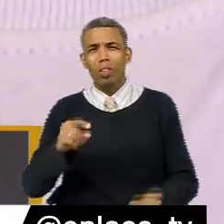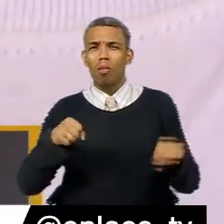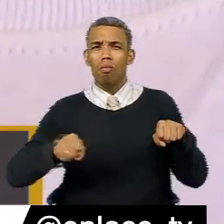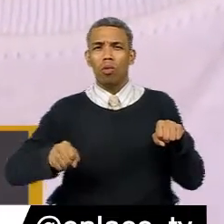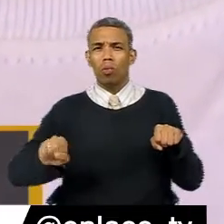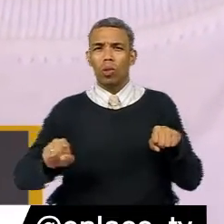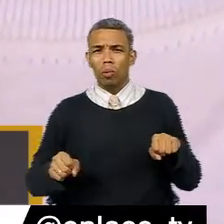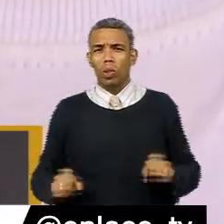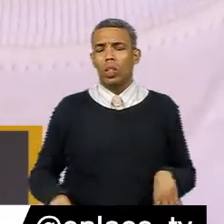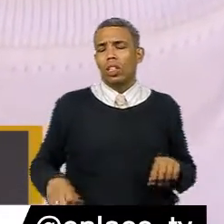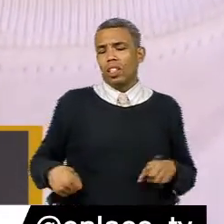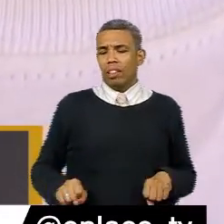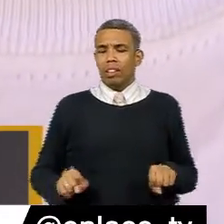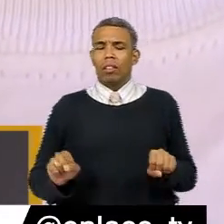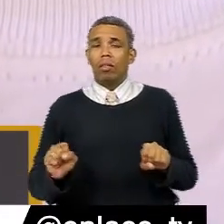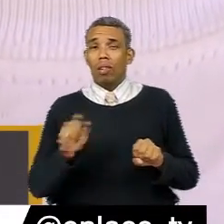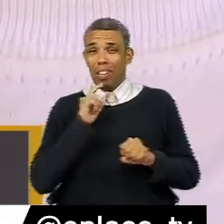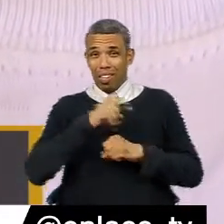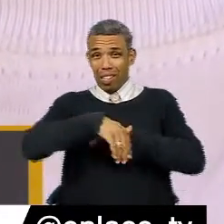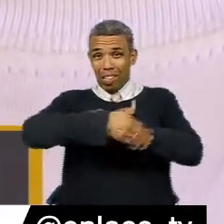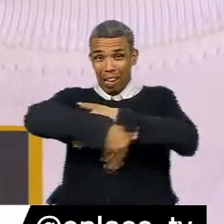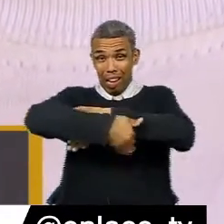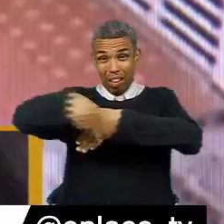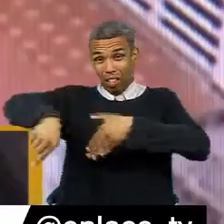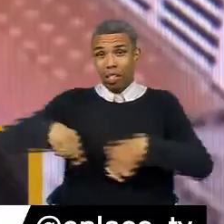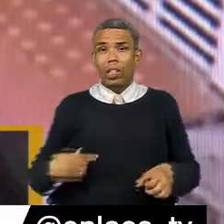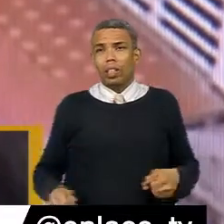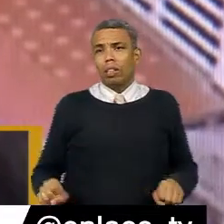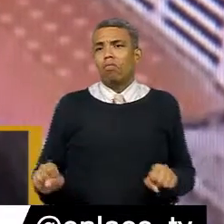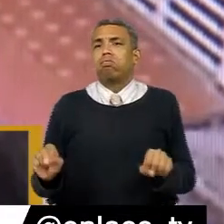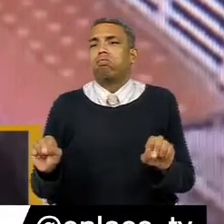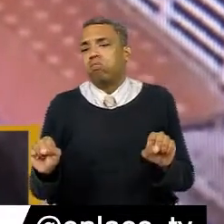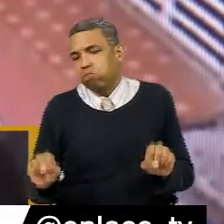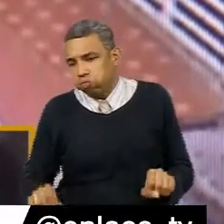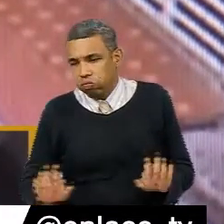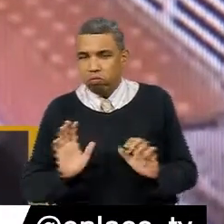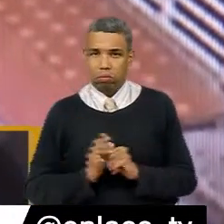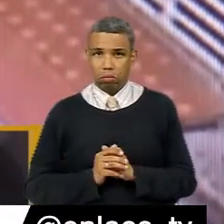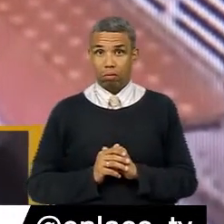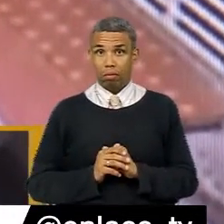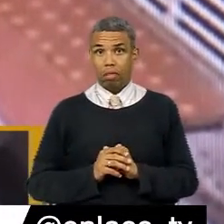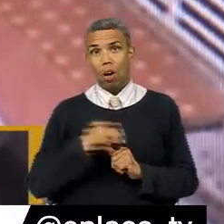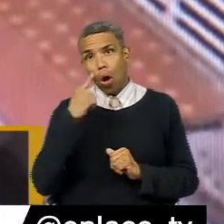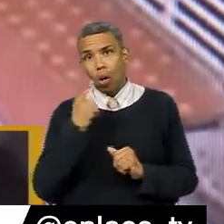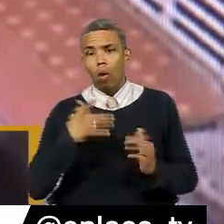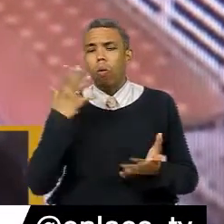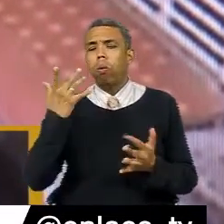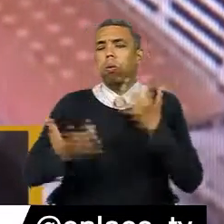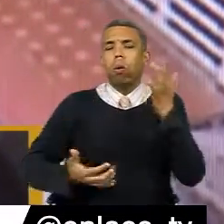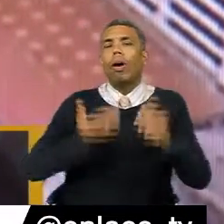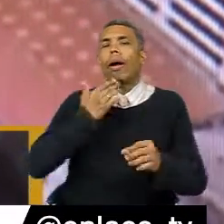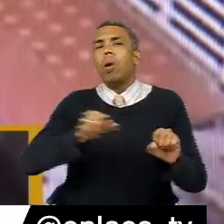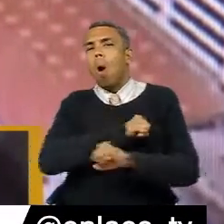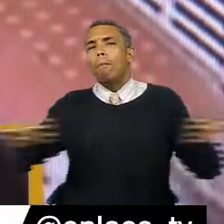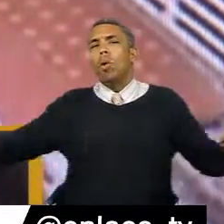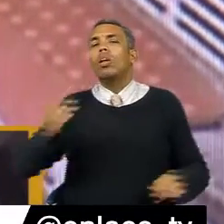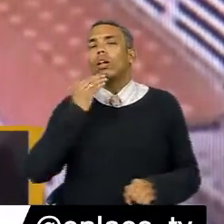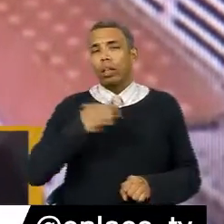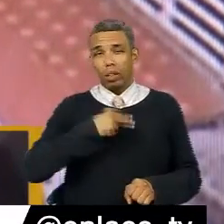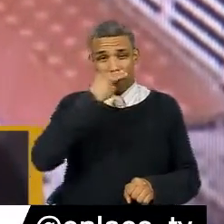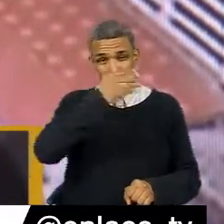las queremos más aquí en la cuadra, porque mire lo que sucedió, gracias a Dios, era una hora en que no se encontraban niños en la calle y algunos vecinos por aquí